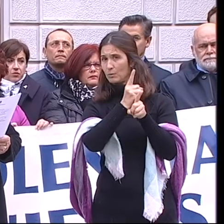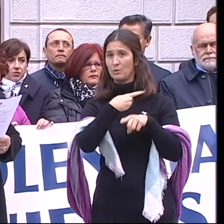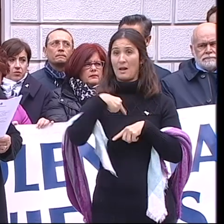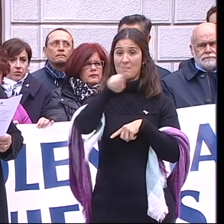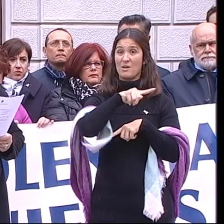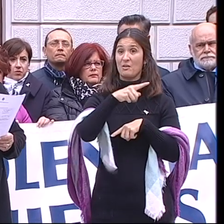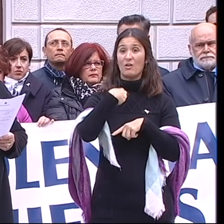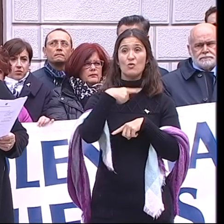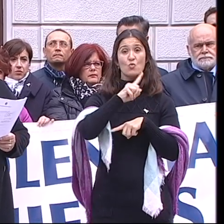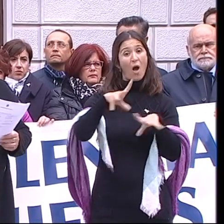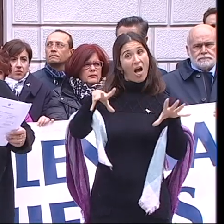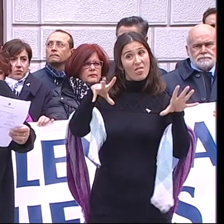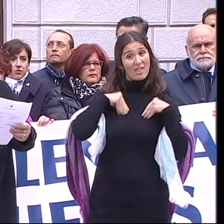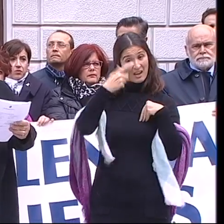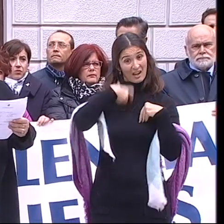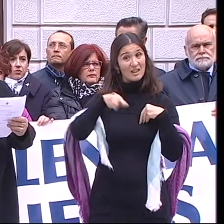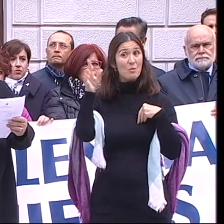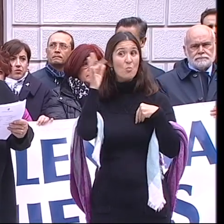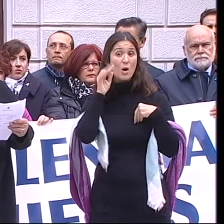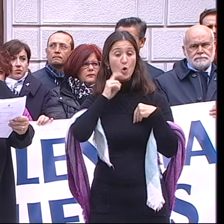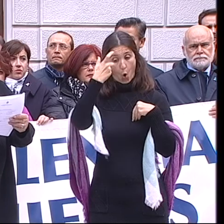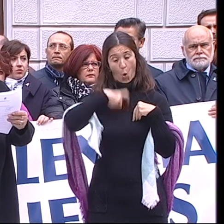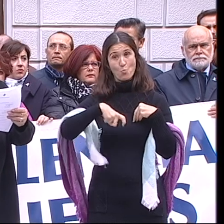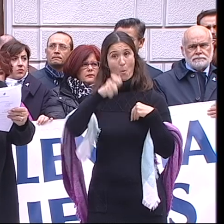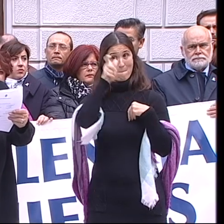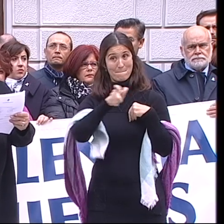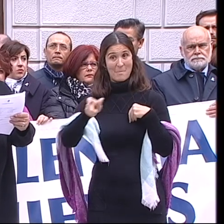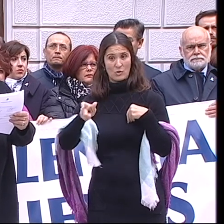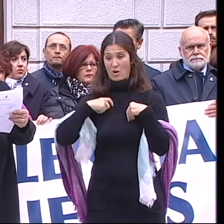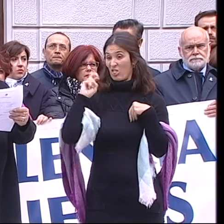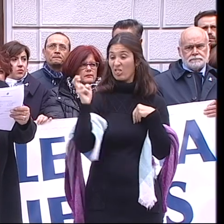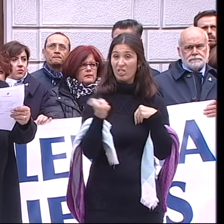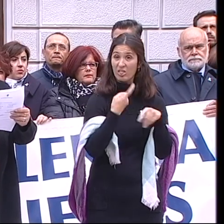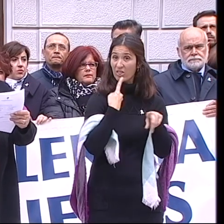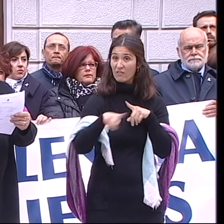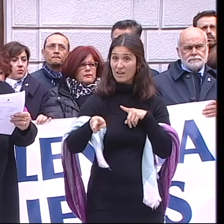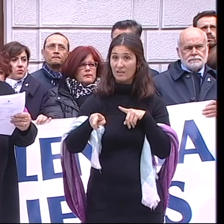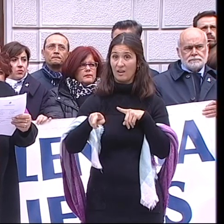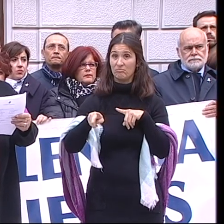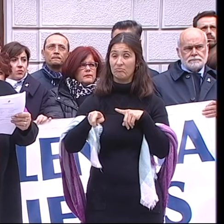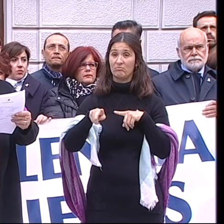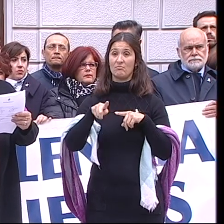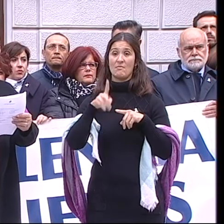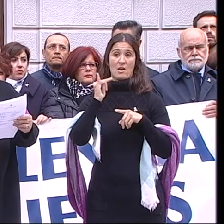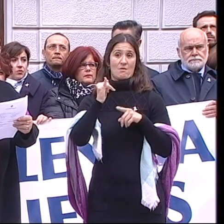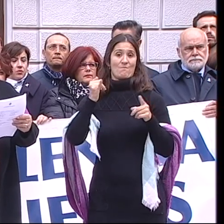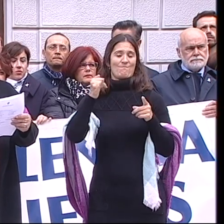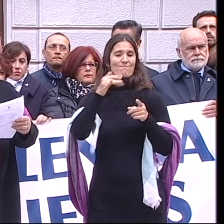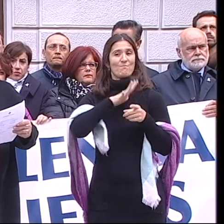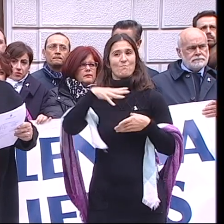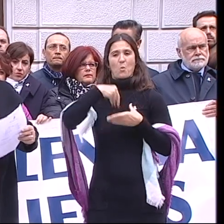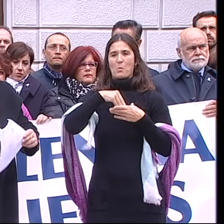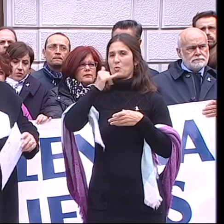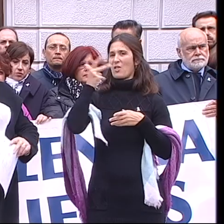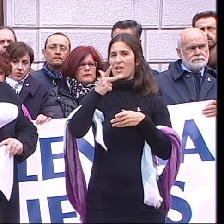se niegan a aceptar a las mujeres como personas diversas, diferentes y provistas de